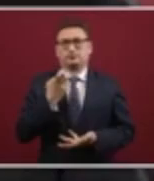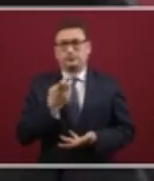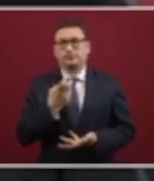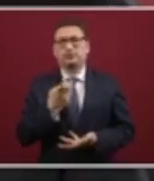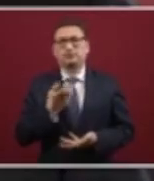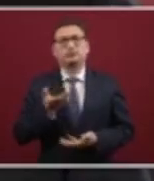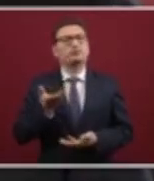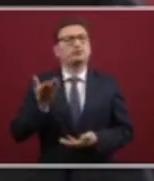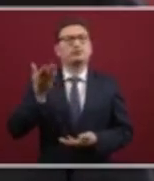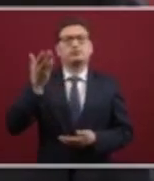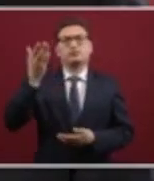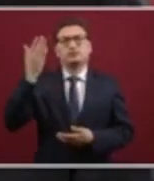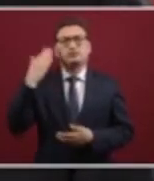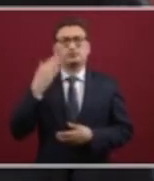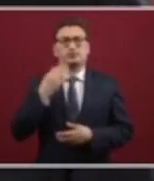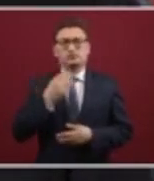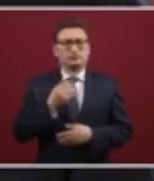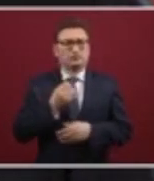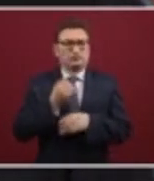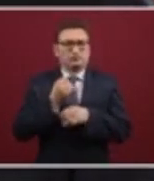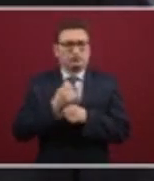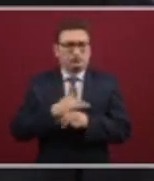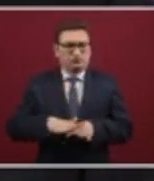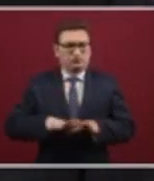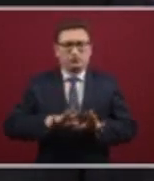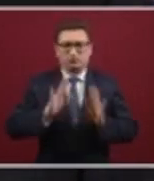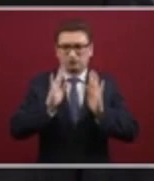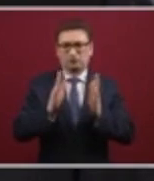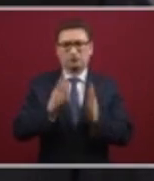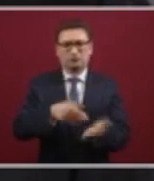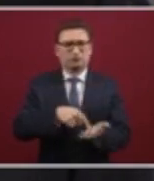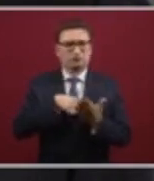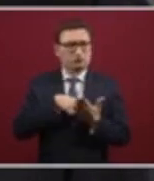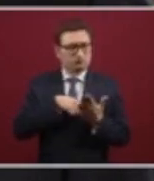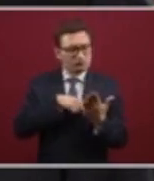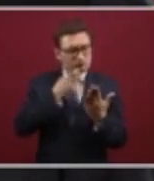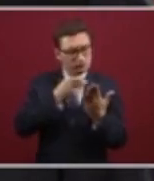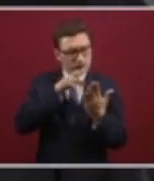antes, según el informe que me presentaron,